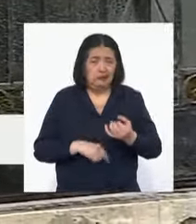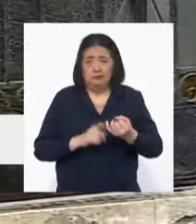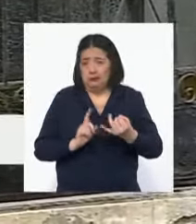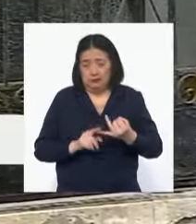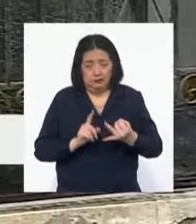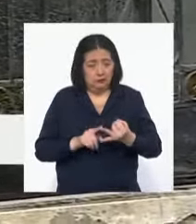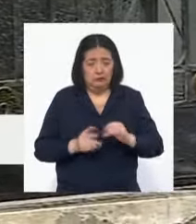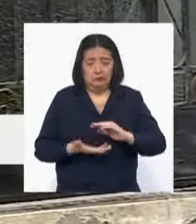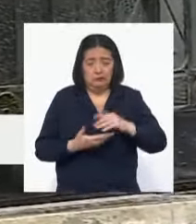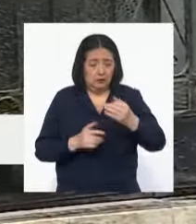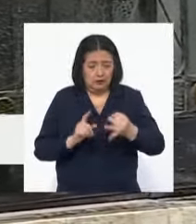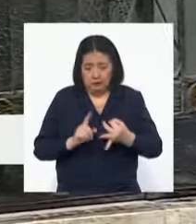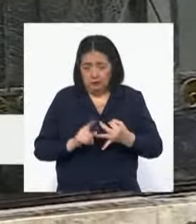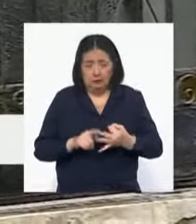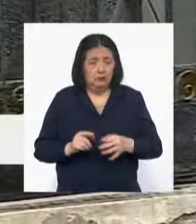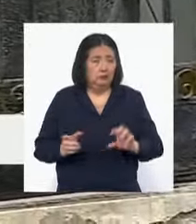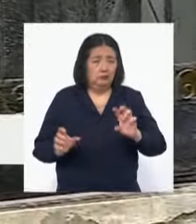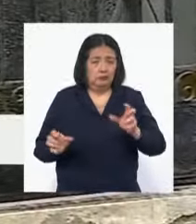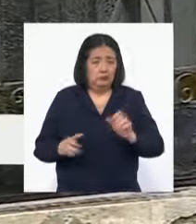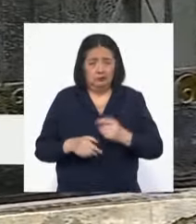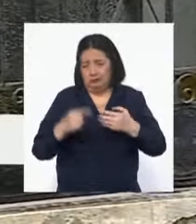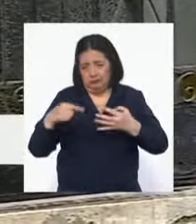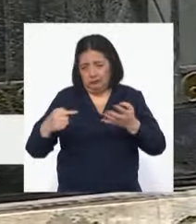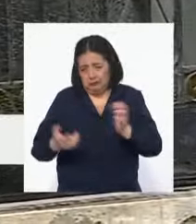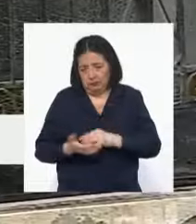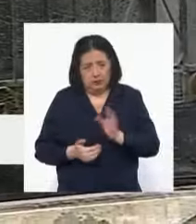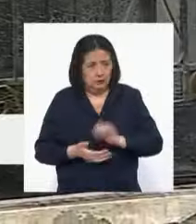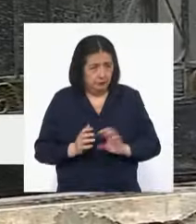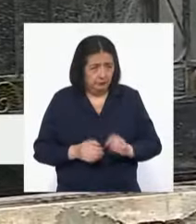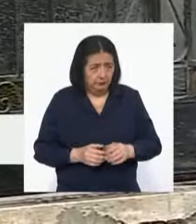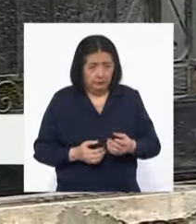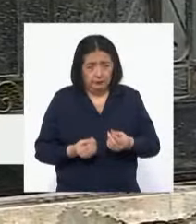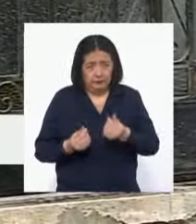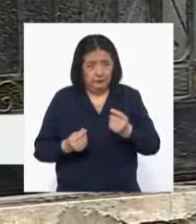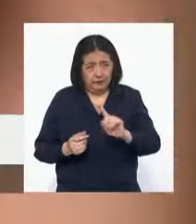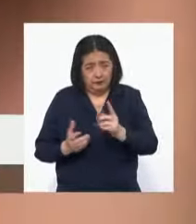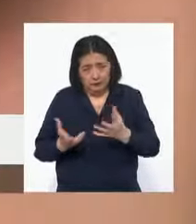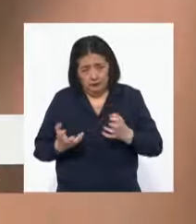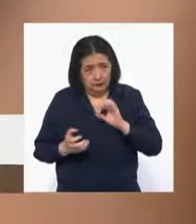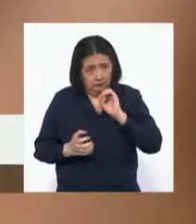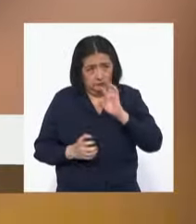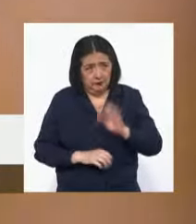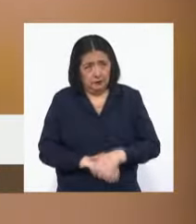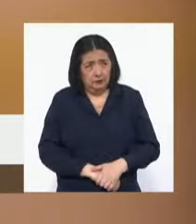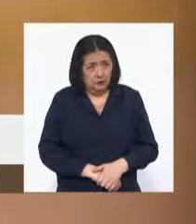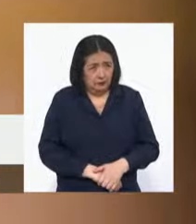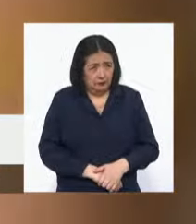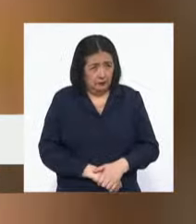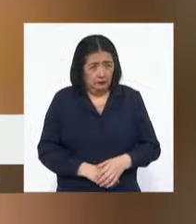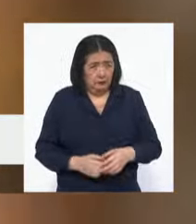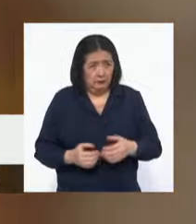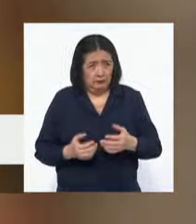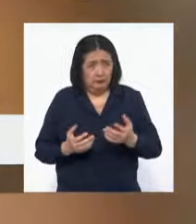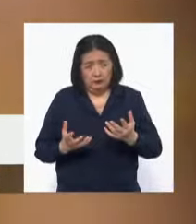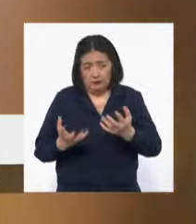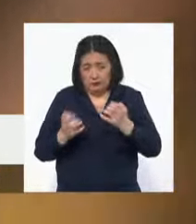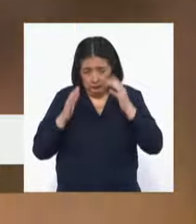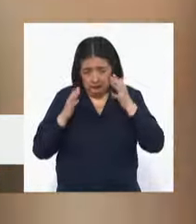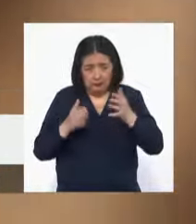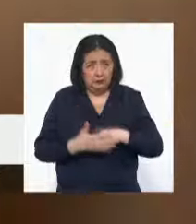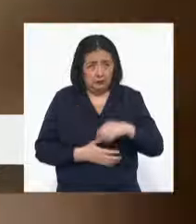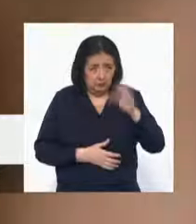televisores, ese laptop, equipo de sonido, entre otros, y bueno, una suma de dinero que no queremos mencionar. Queremos centrar más que todo la entrevista en